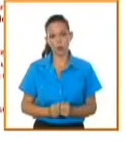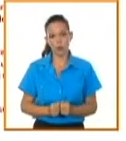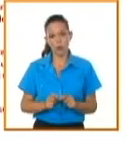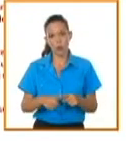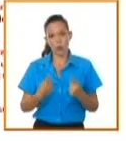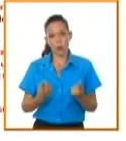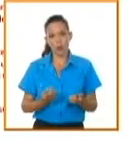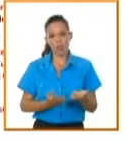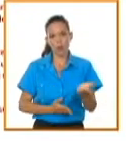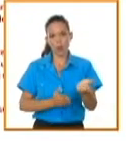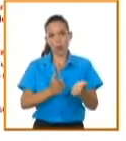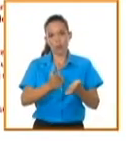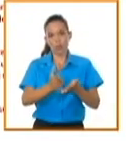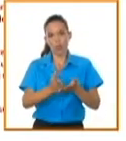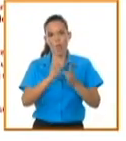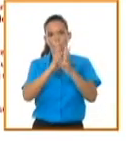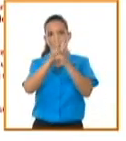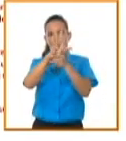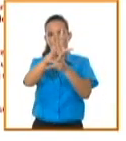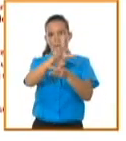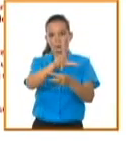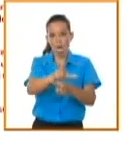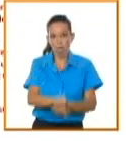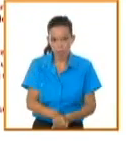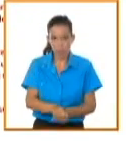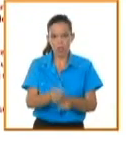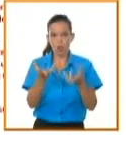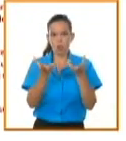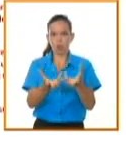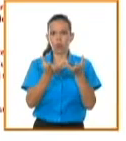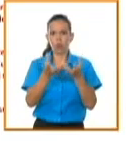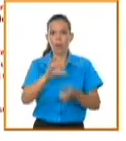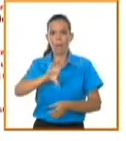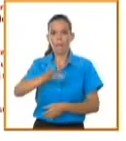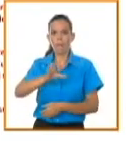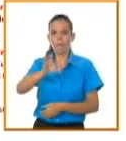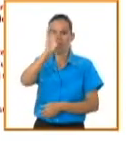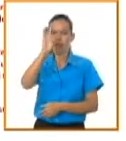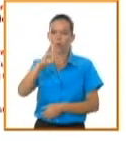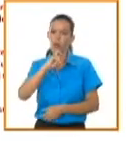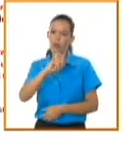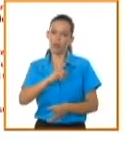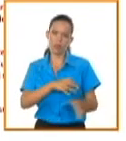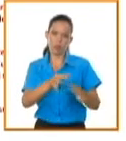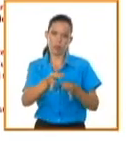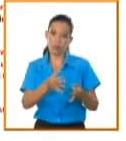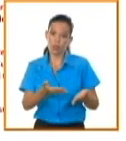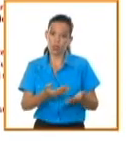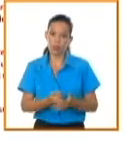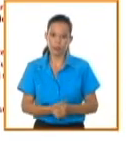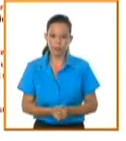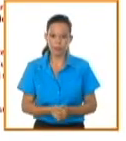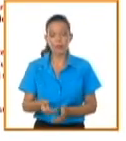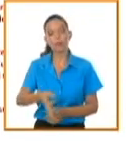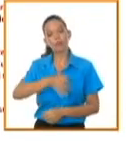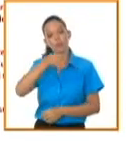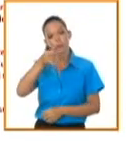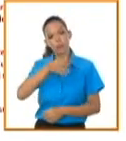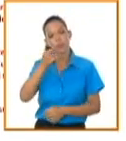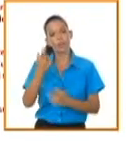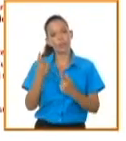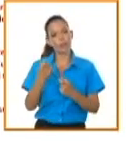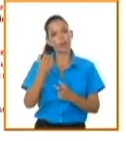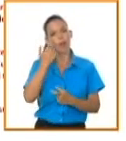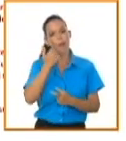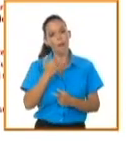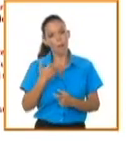se mantengan las grandes Colas en los bancos el Primer Ministro Manuel marrero Cruz señaló Cuánto falta aún por hacer a fin de avanzar